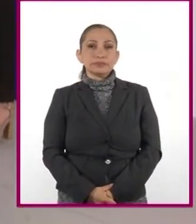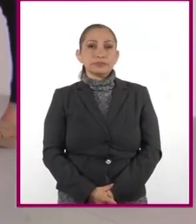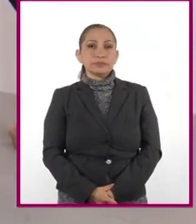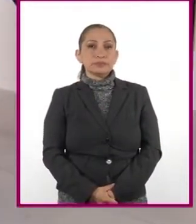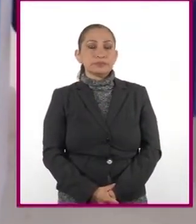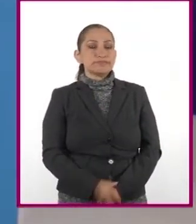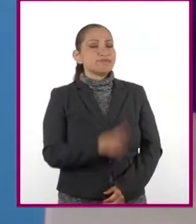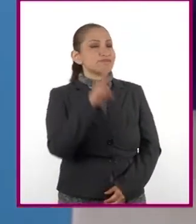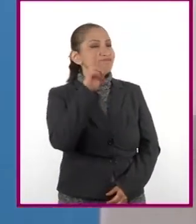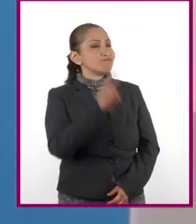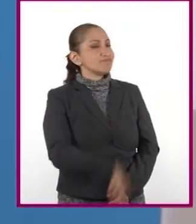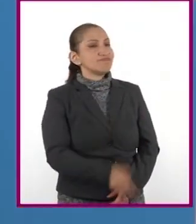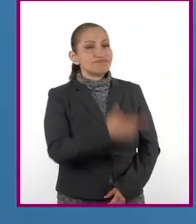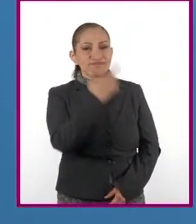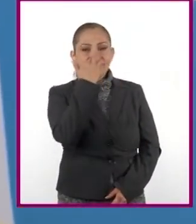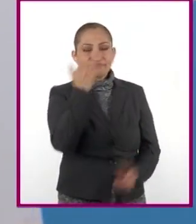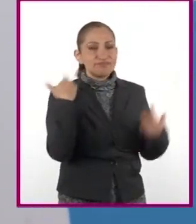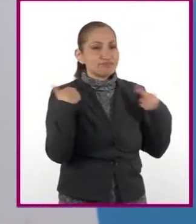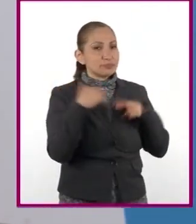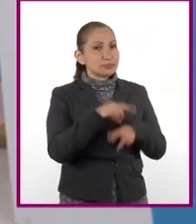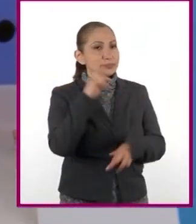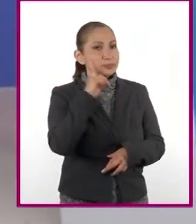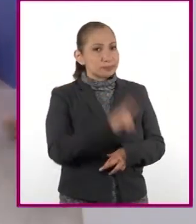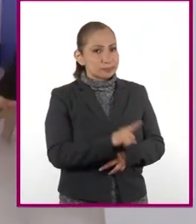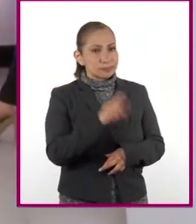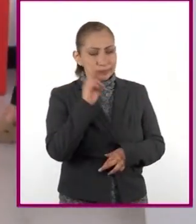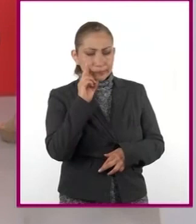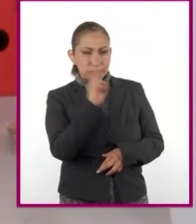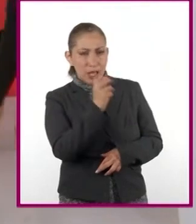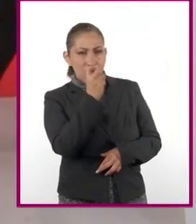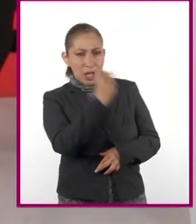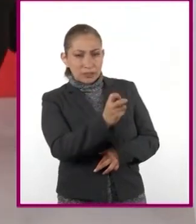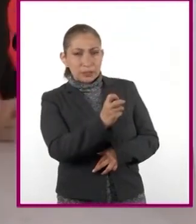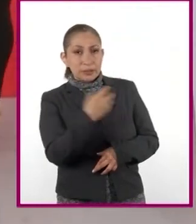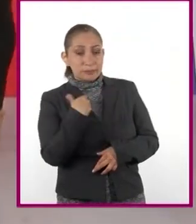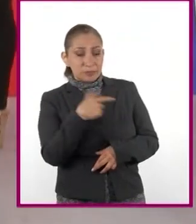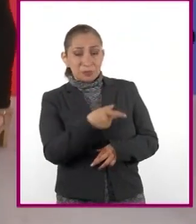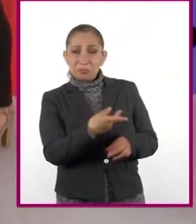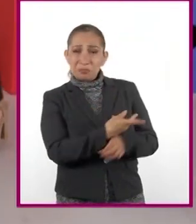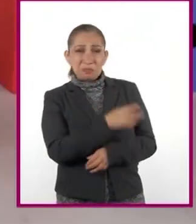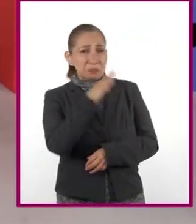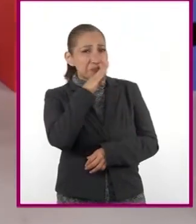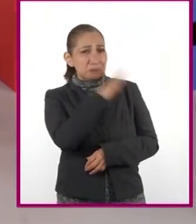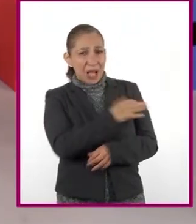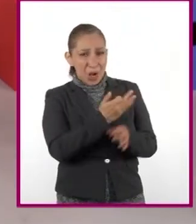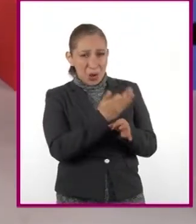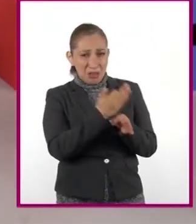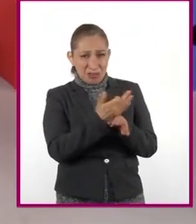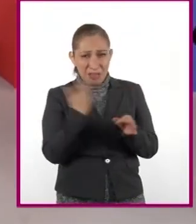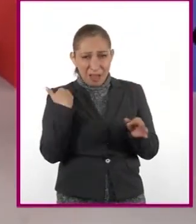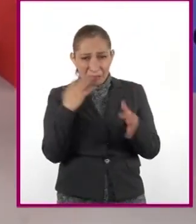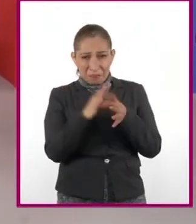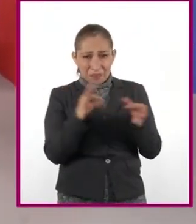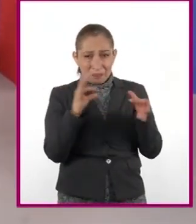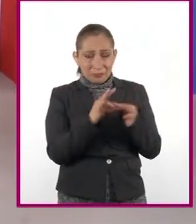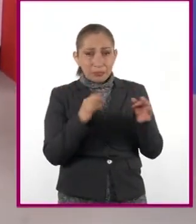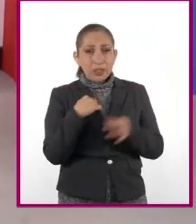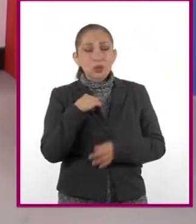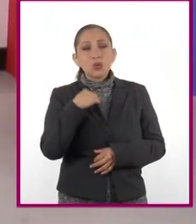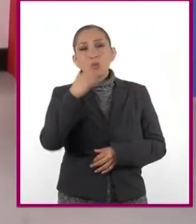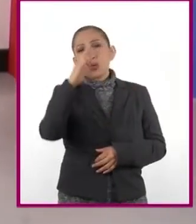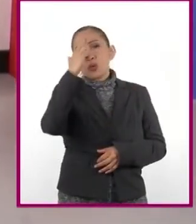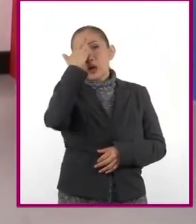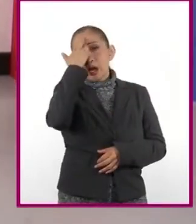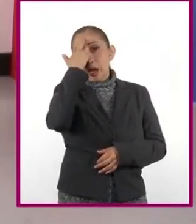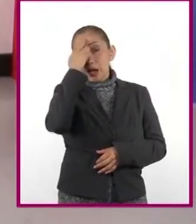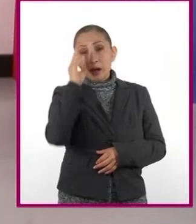Tiene toda la razón, maestra. Tomando en cuenta las consecuencias que acaba de describir, he recordado que,